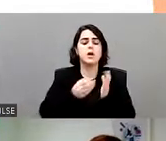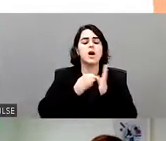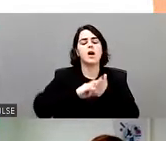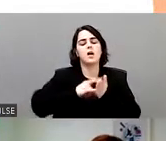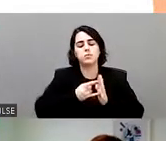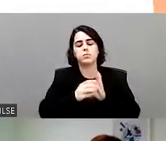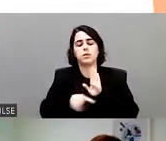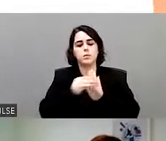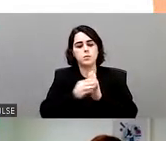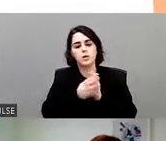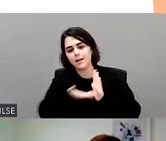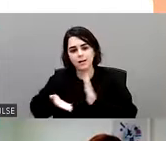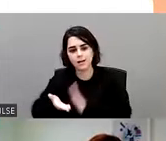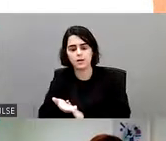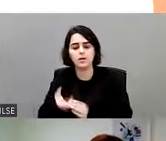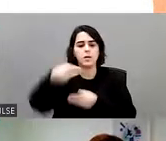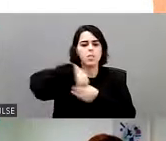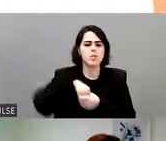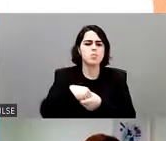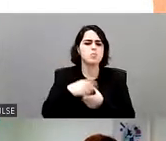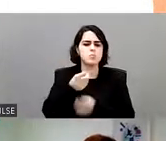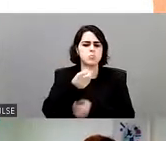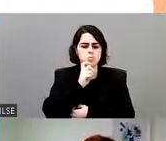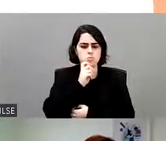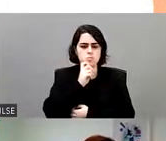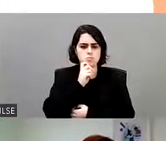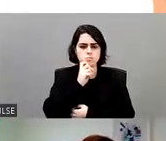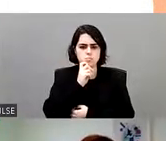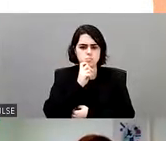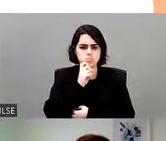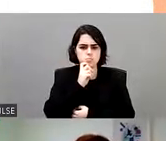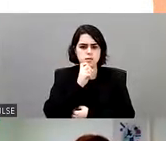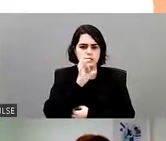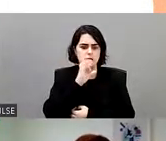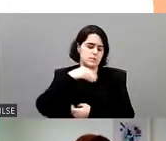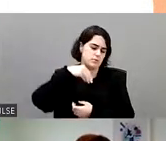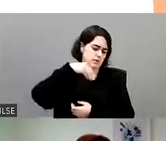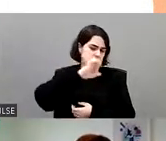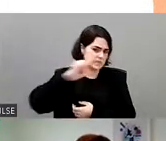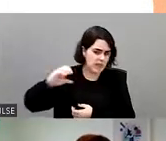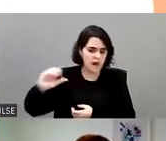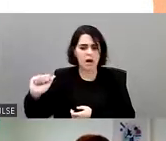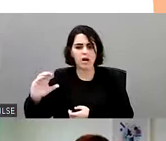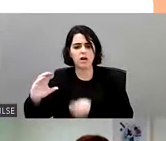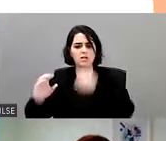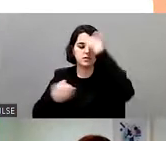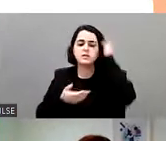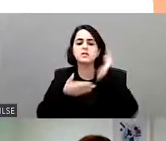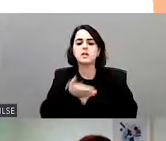comunicación, estén formados en SAC, en estos sistemas que tengan